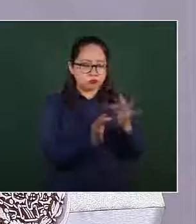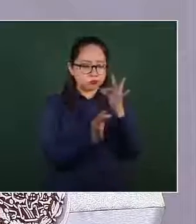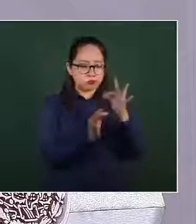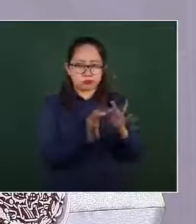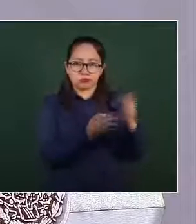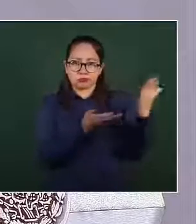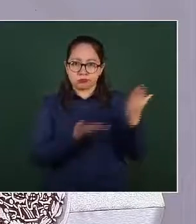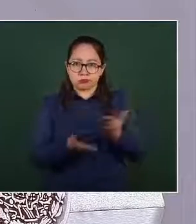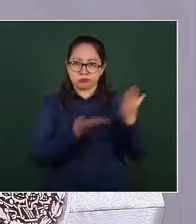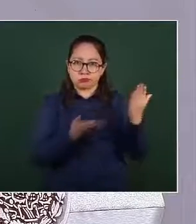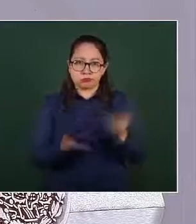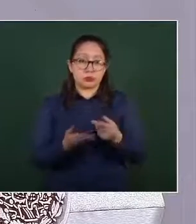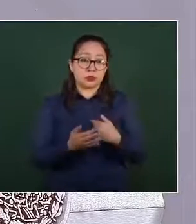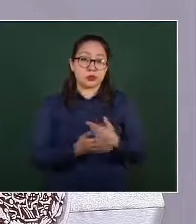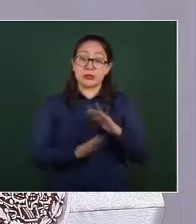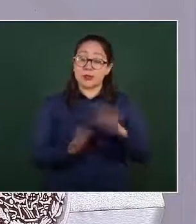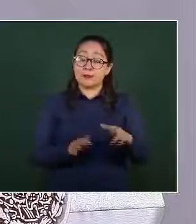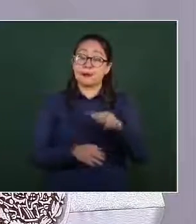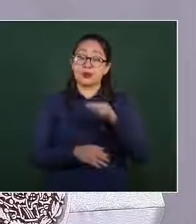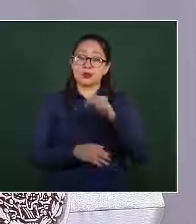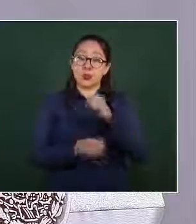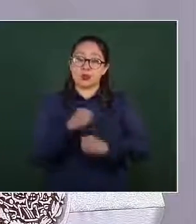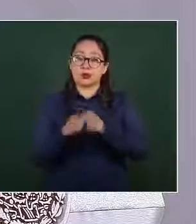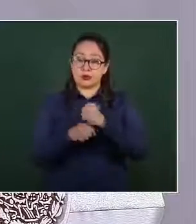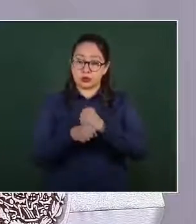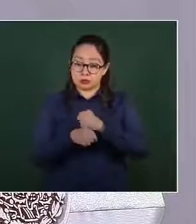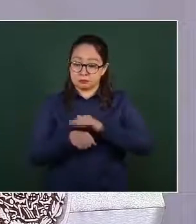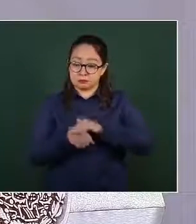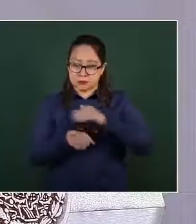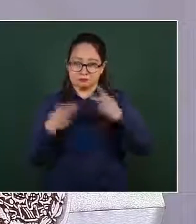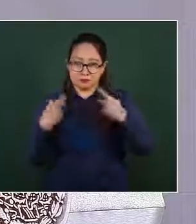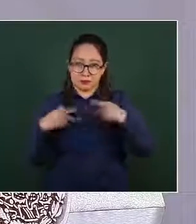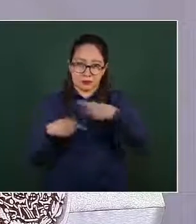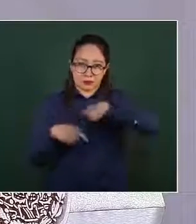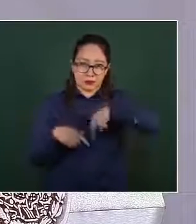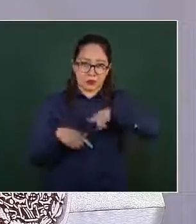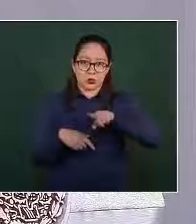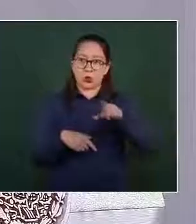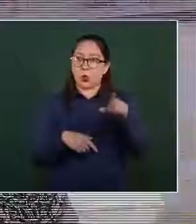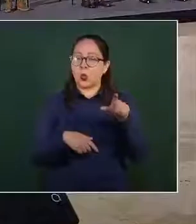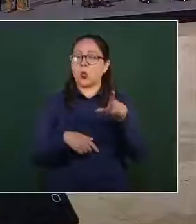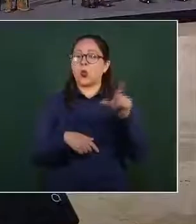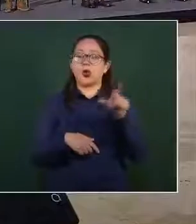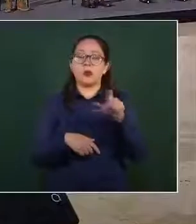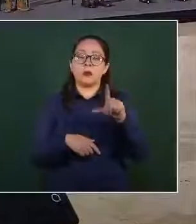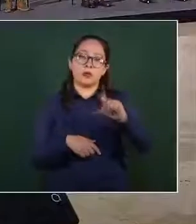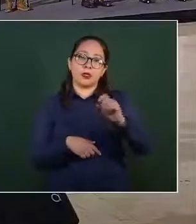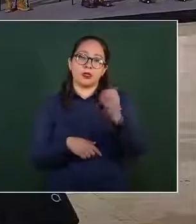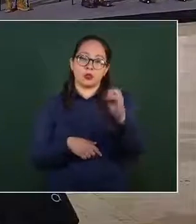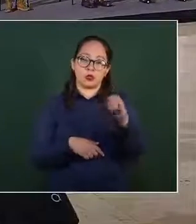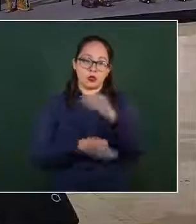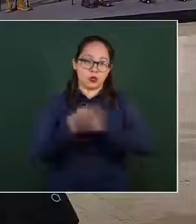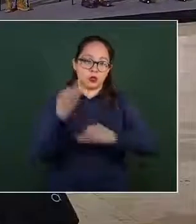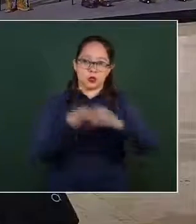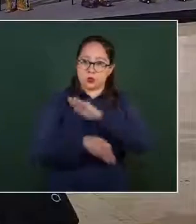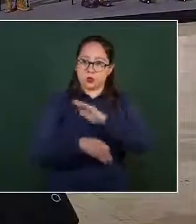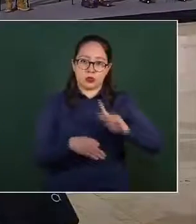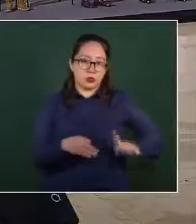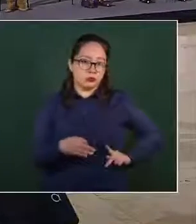ya con 18 y más el 20 de octubre todos los municipios. Es cuanto.